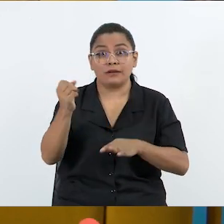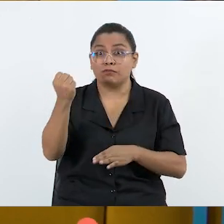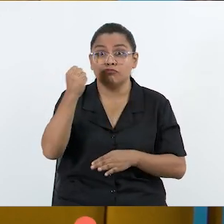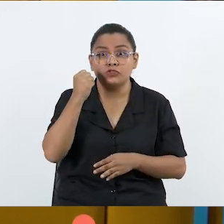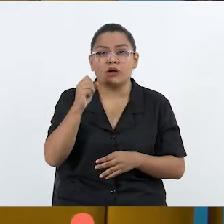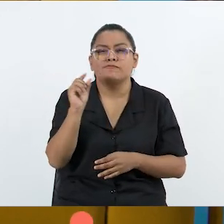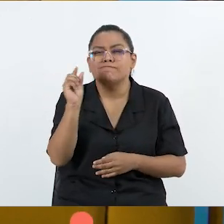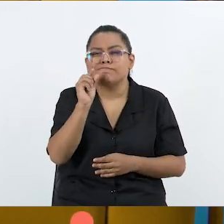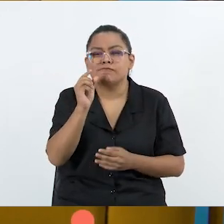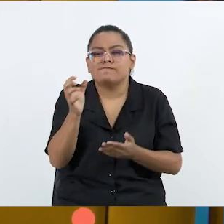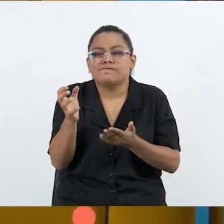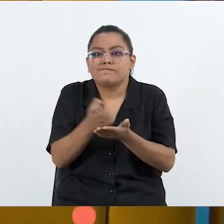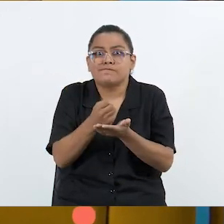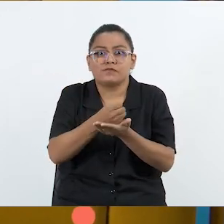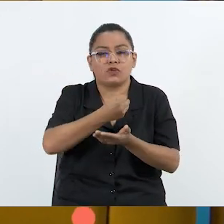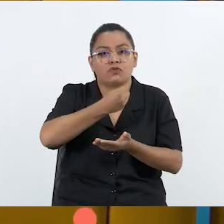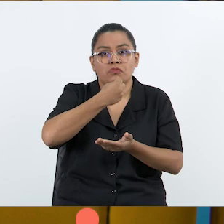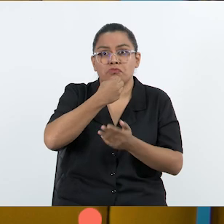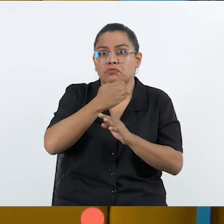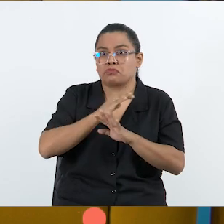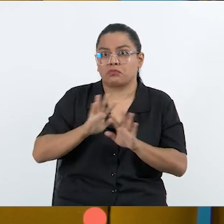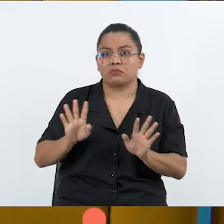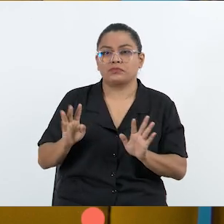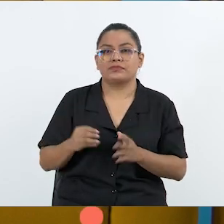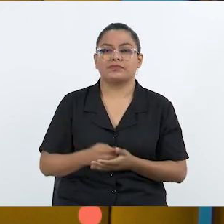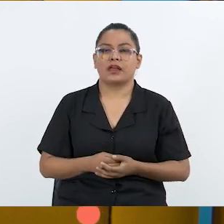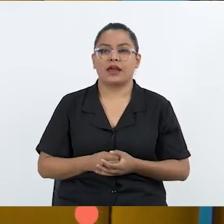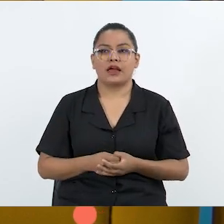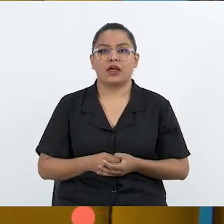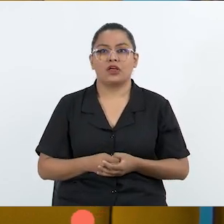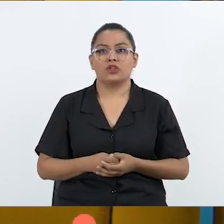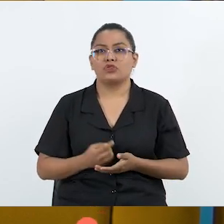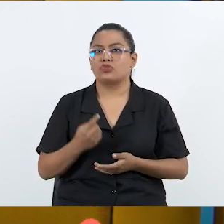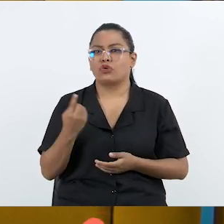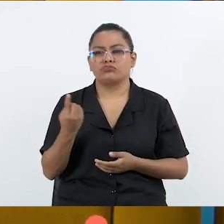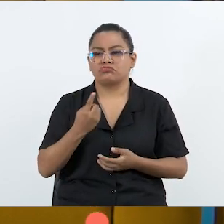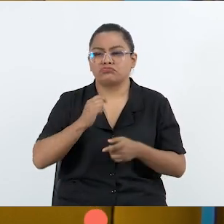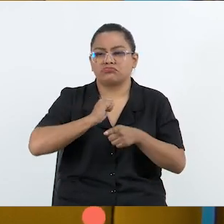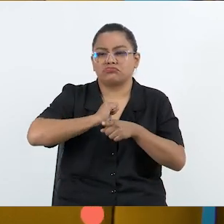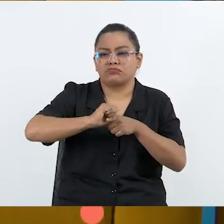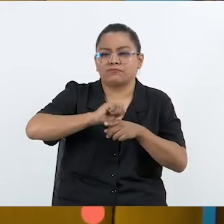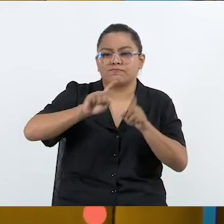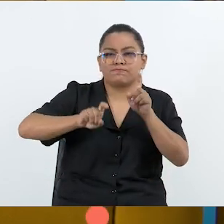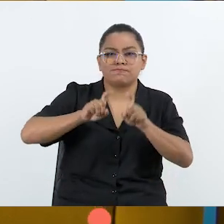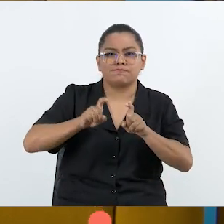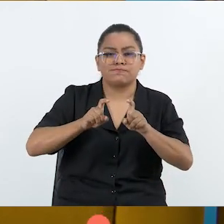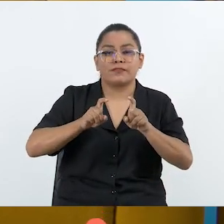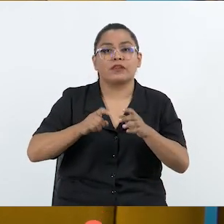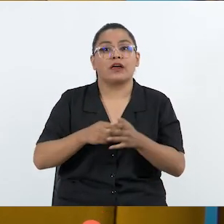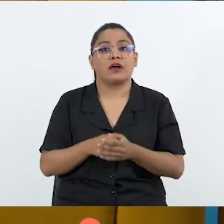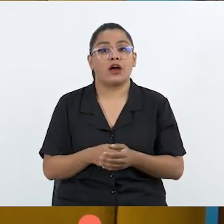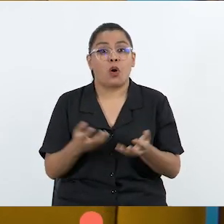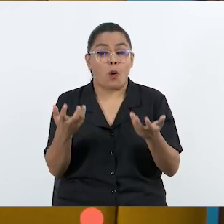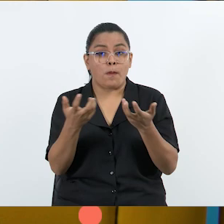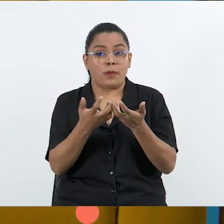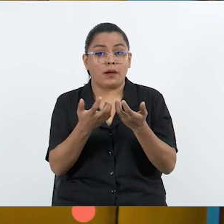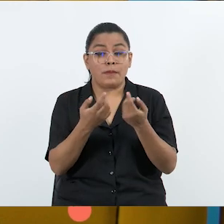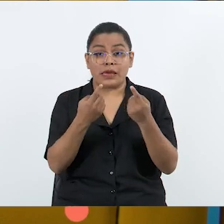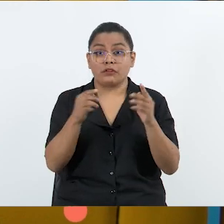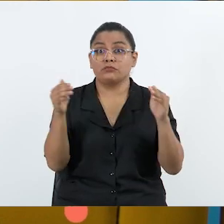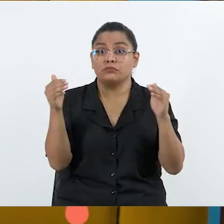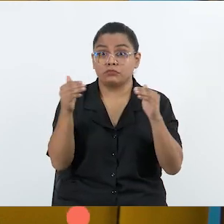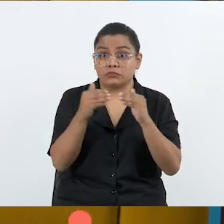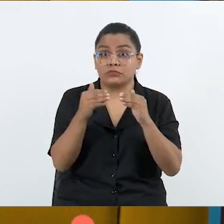deben predominar porque solo nos permiten recolectar información. No solo podemos practicar haciendo